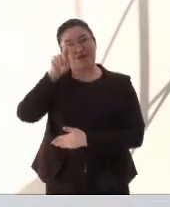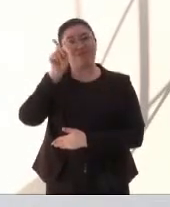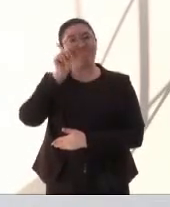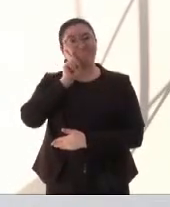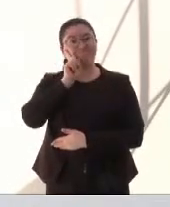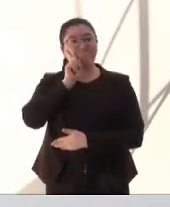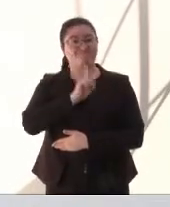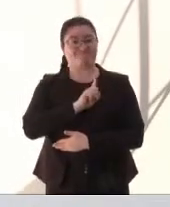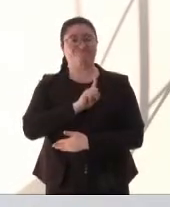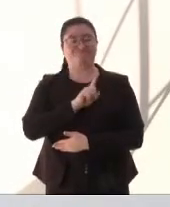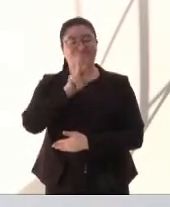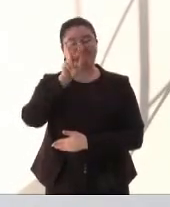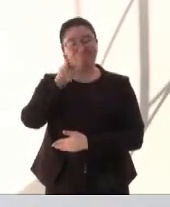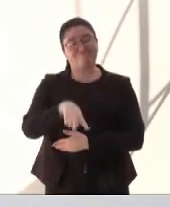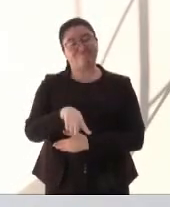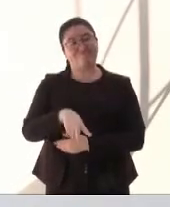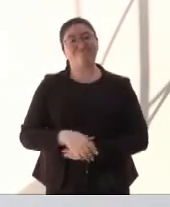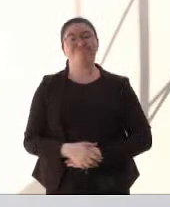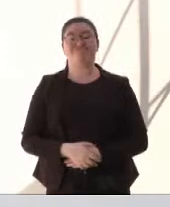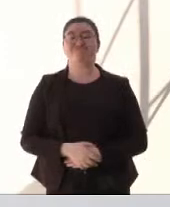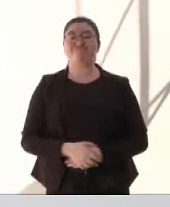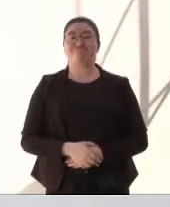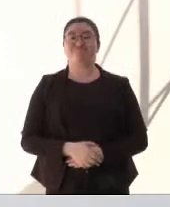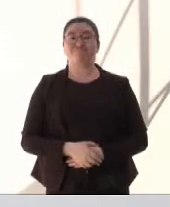¿sí? Promovemos